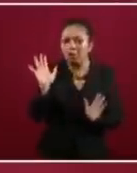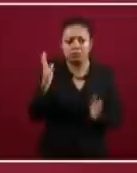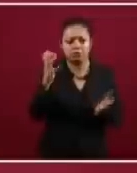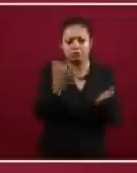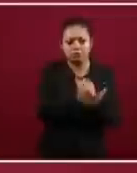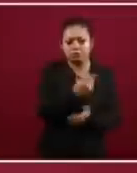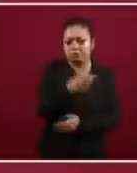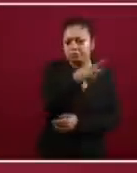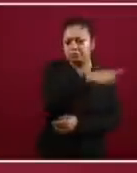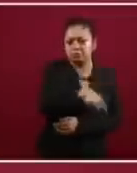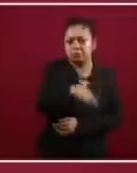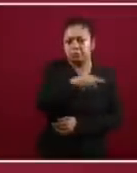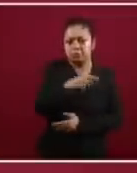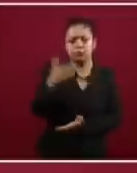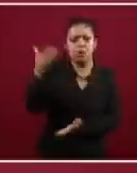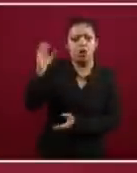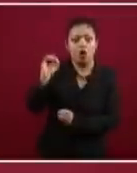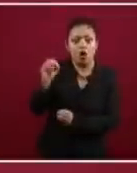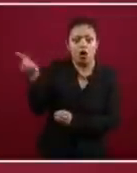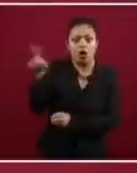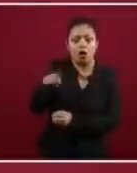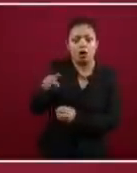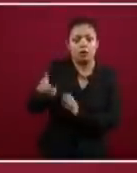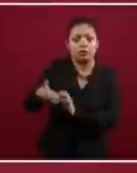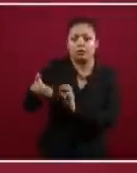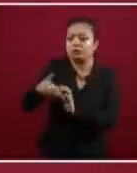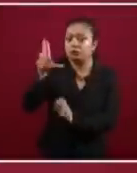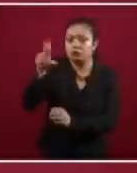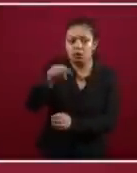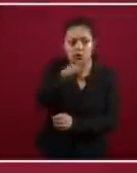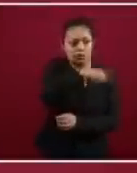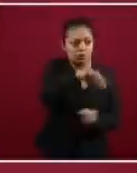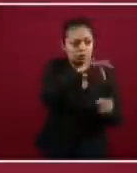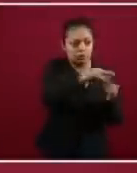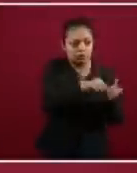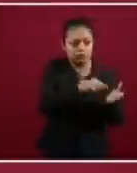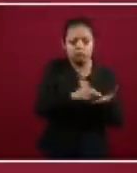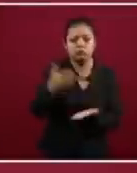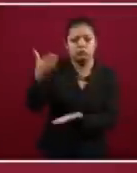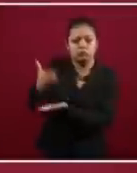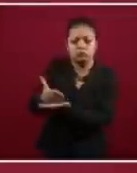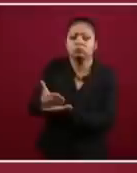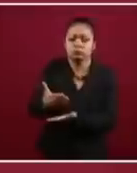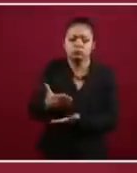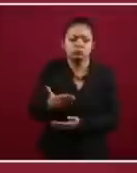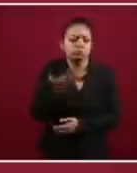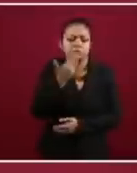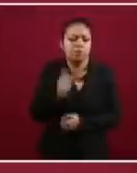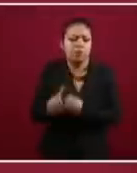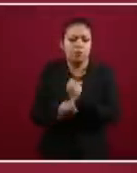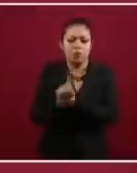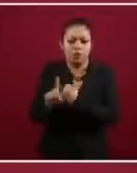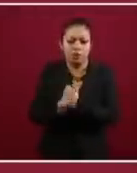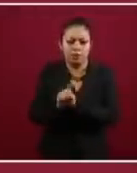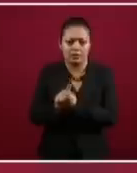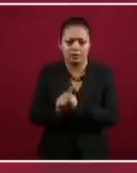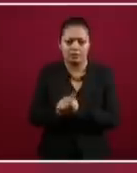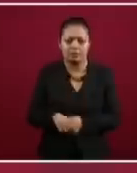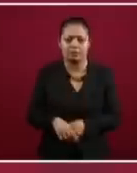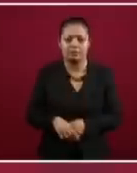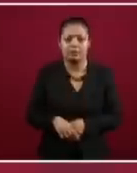gana de que se pare la obra, se para la obra, no hay ningún problema. Nada más